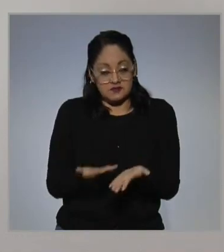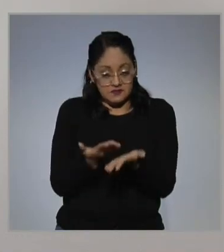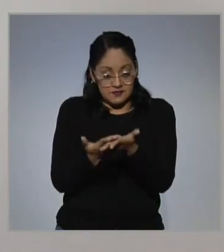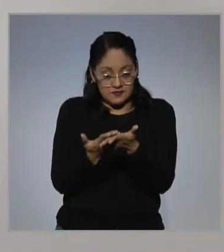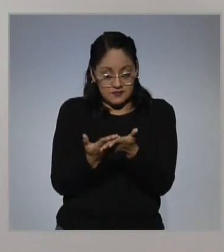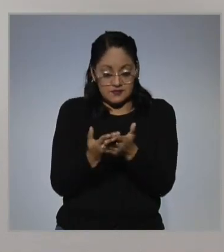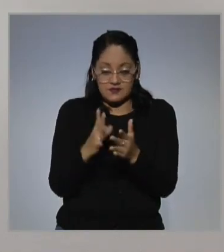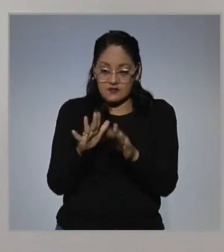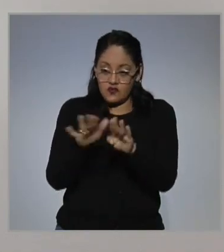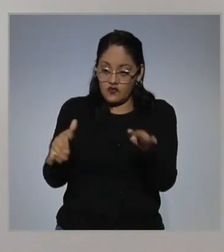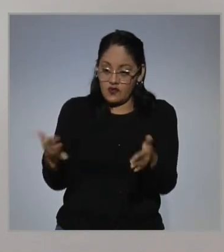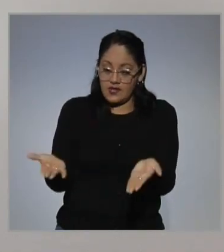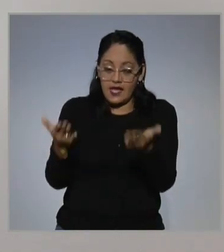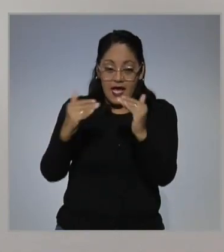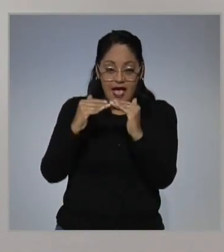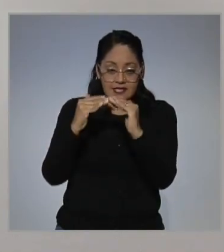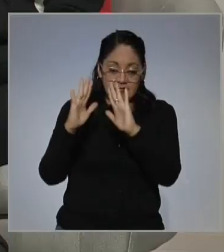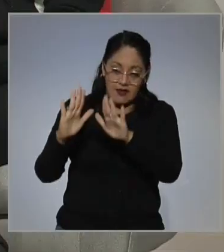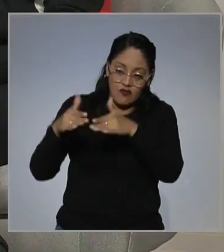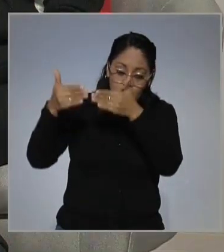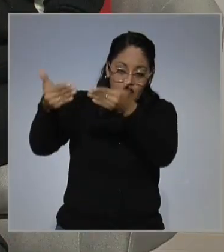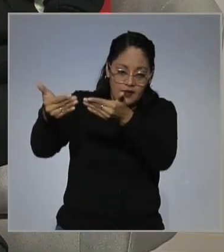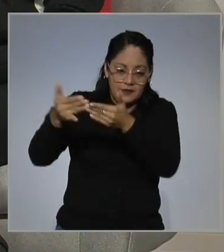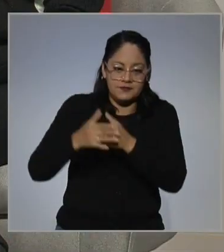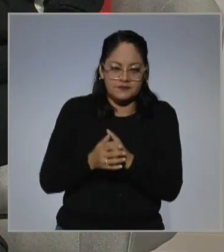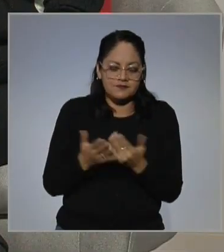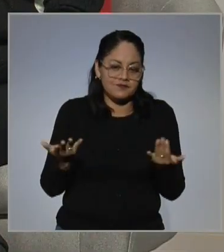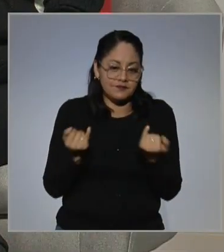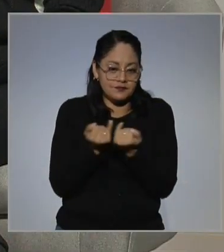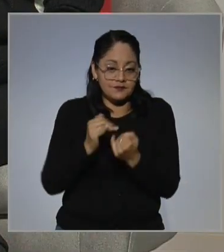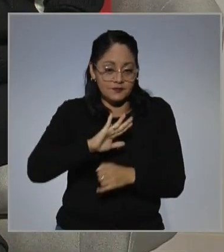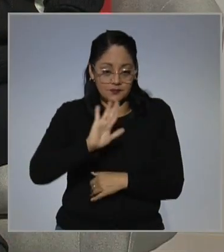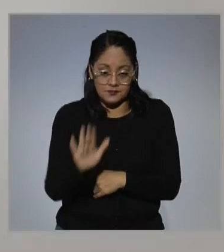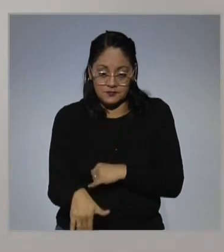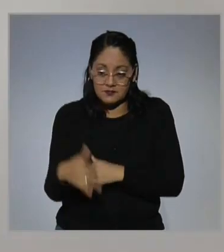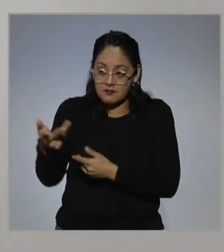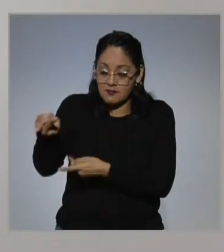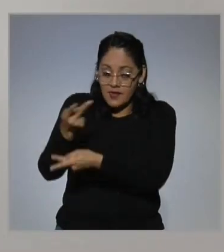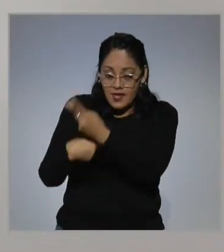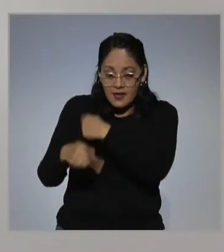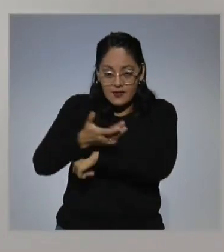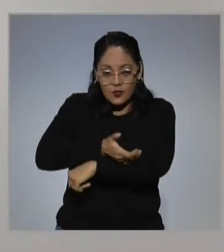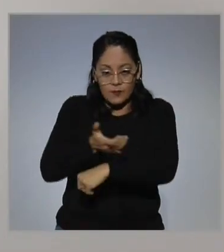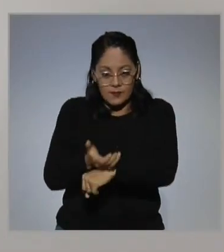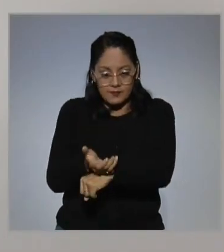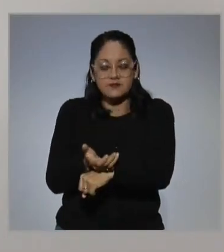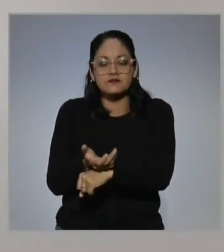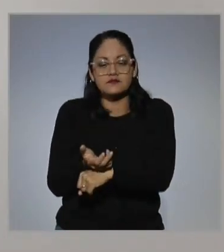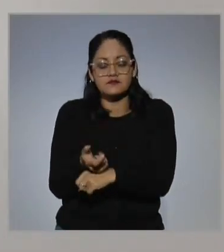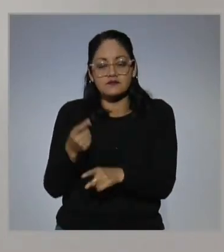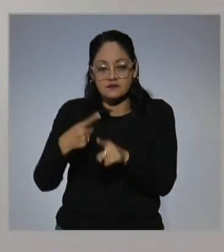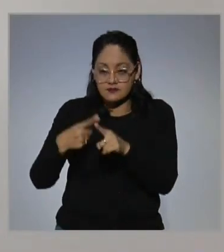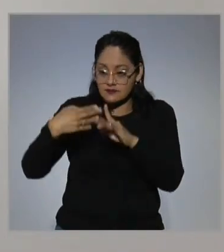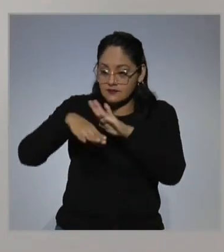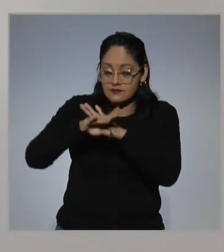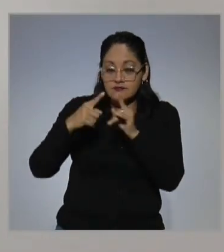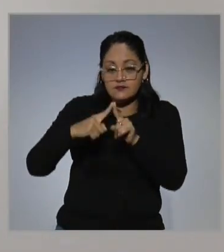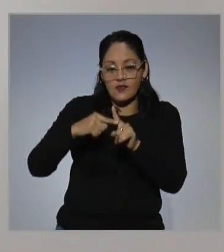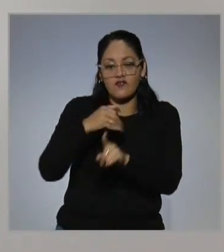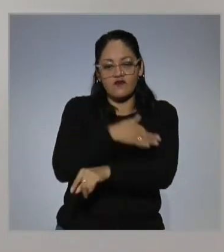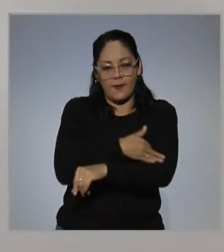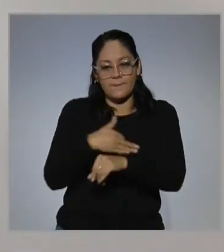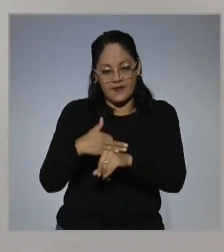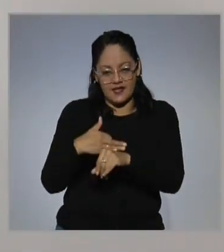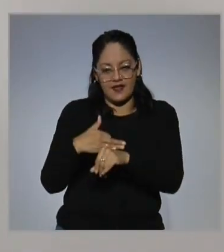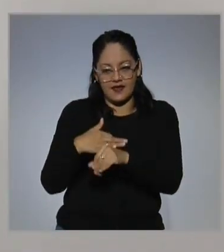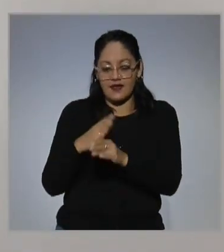una cierta ofrenda fuera de la casa. Entonces, como los muertos vienen acompañados, quien entra es el familiar